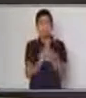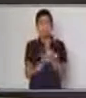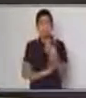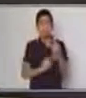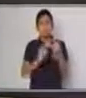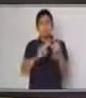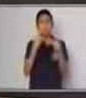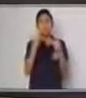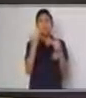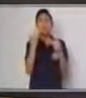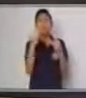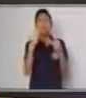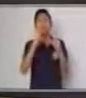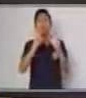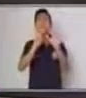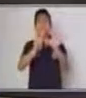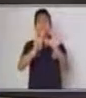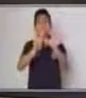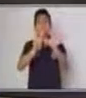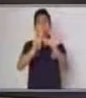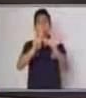el número 7,